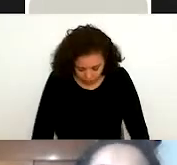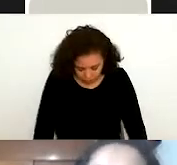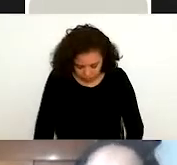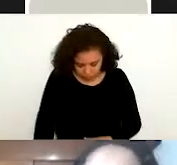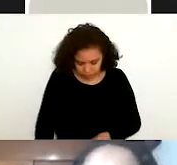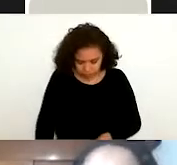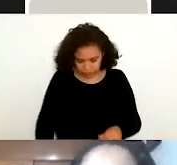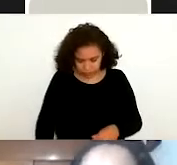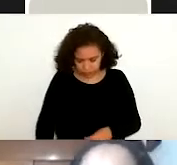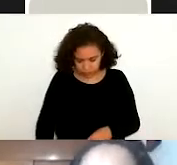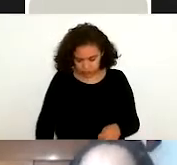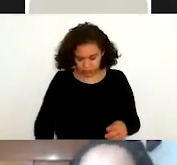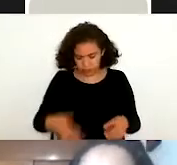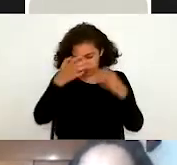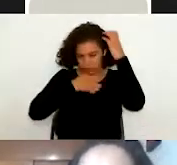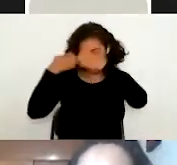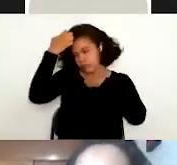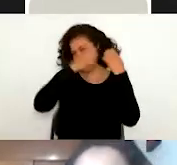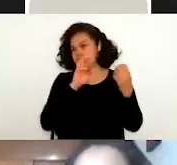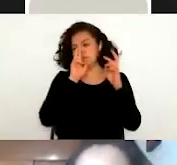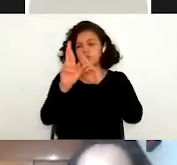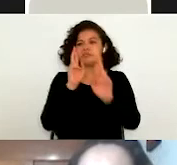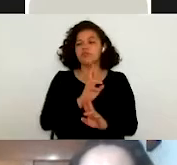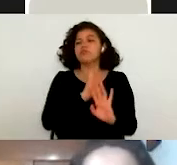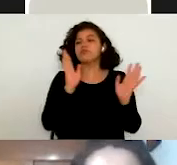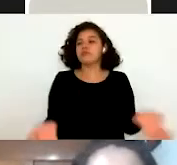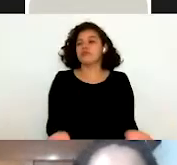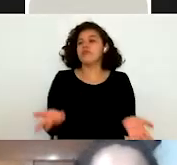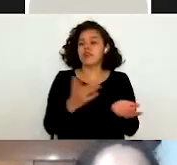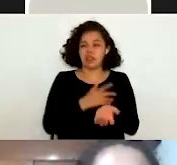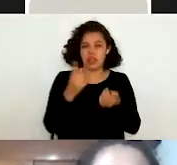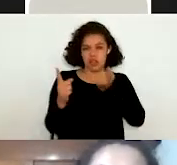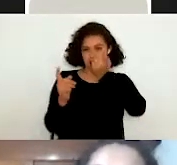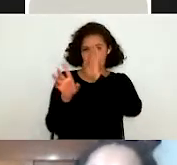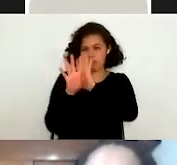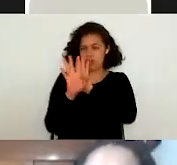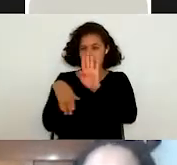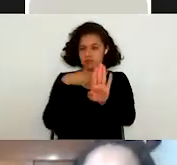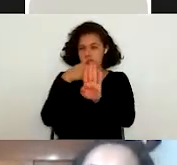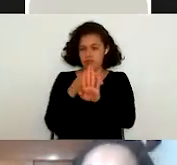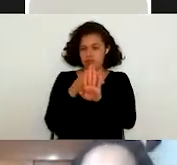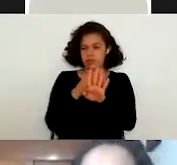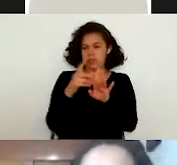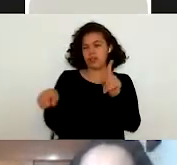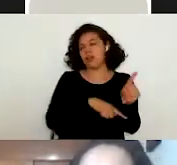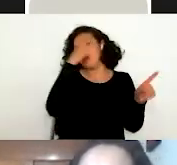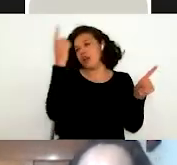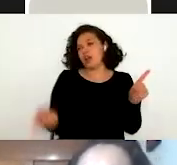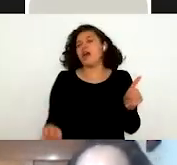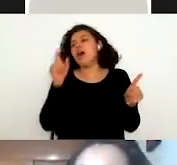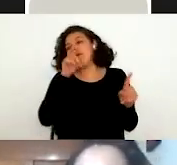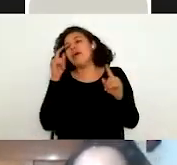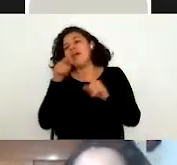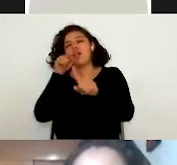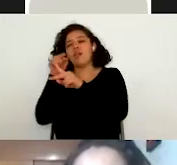resultados, que esta evaluación más allá, además más bien del impacto, mide los resultados de los